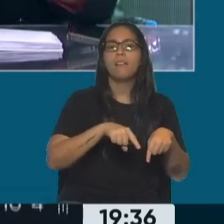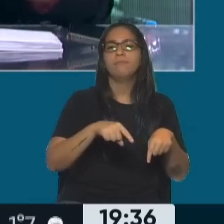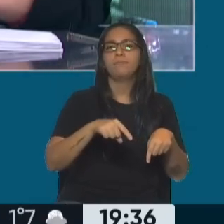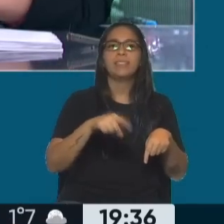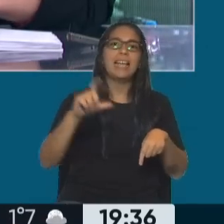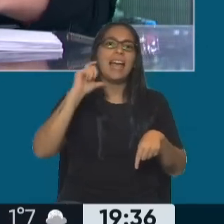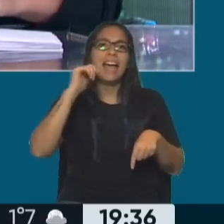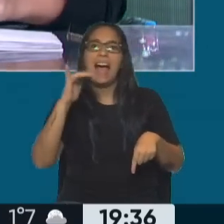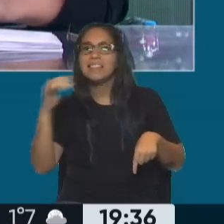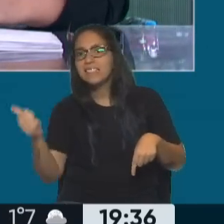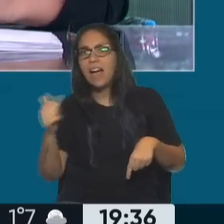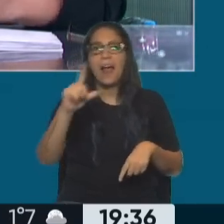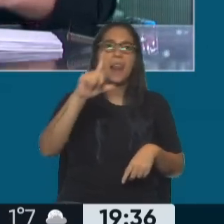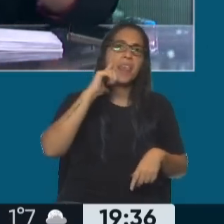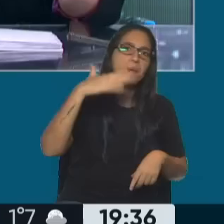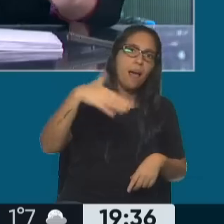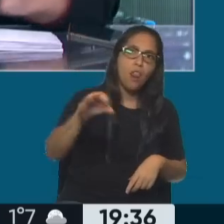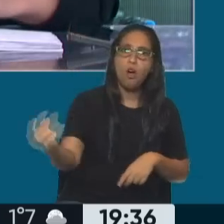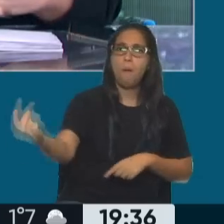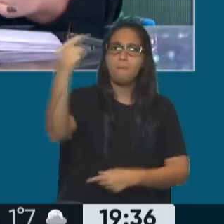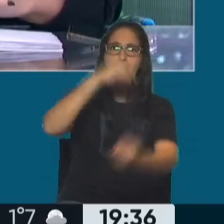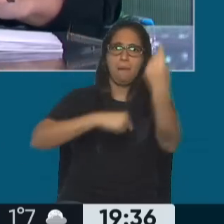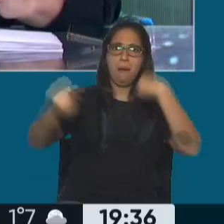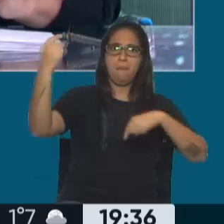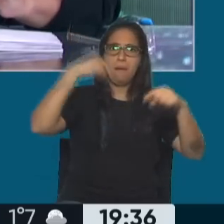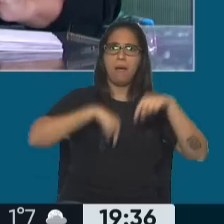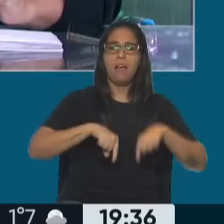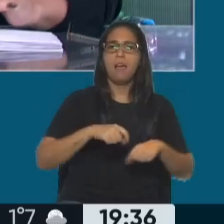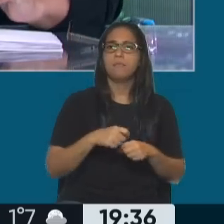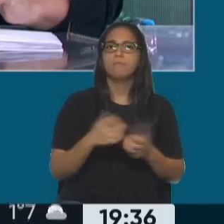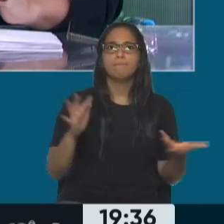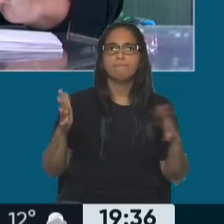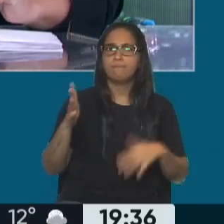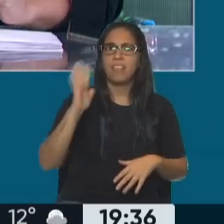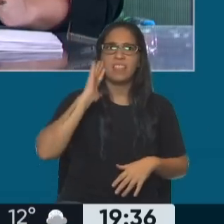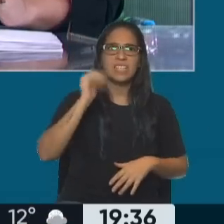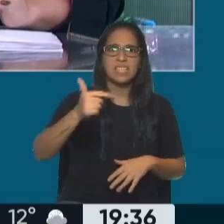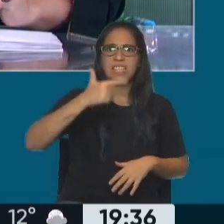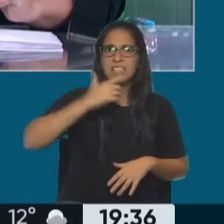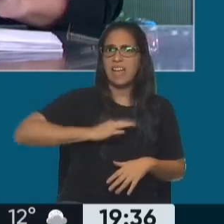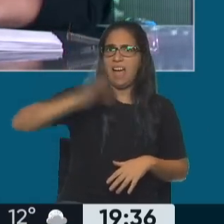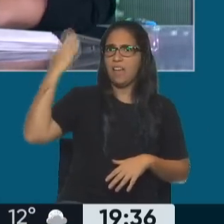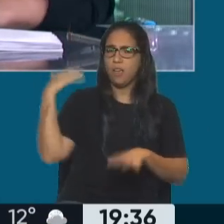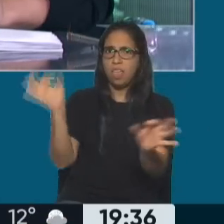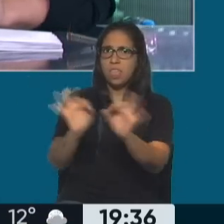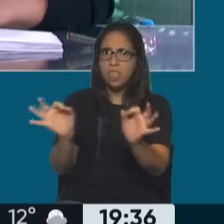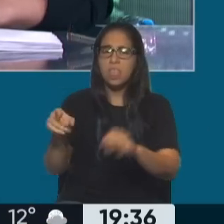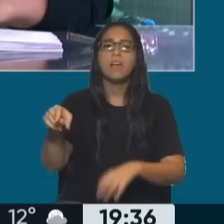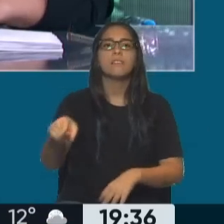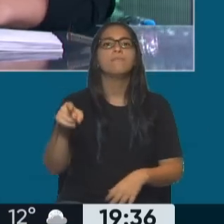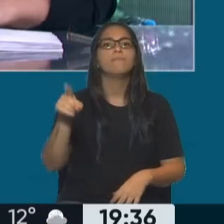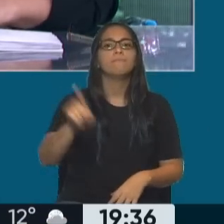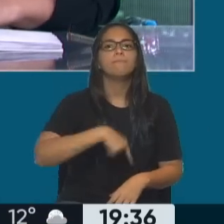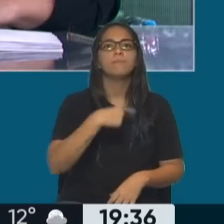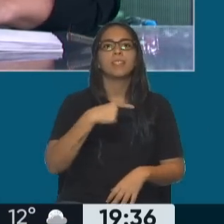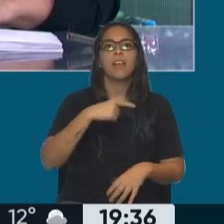desde Gaza o, bueno, en esta ocasión desde Líbano, algo que no se veía en al menos 16, 17 años? Bueno, es que el sistema